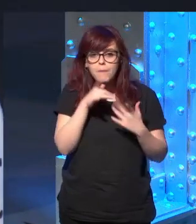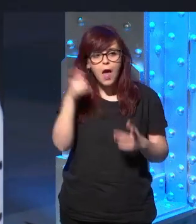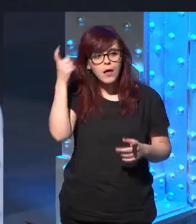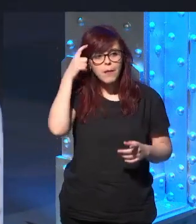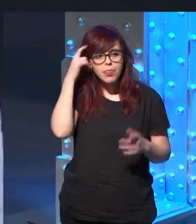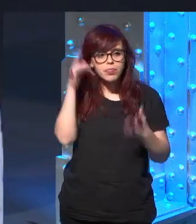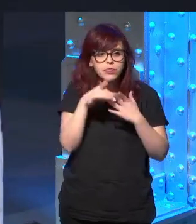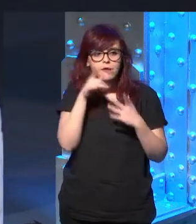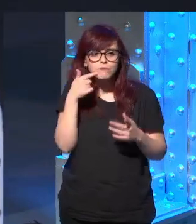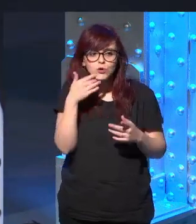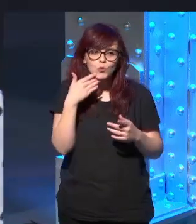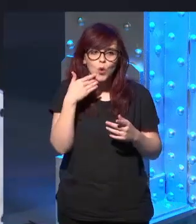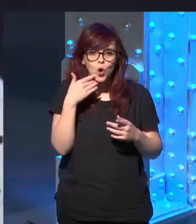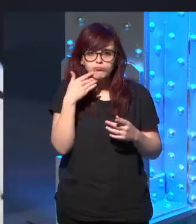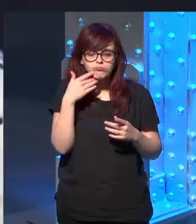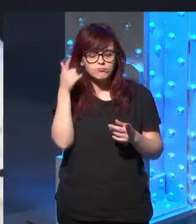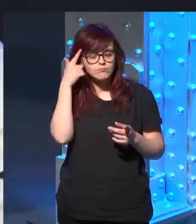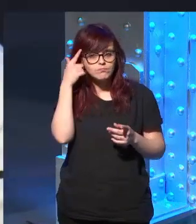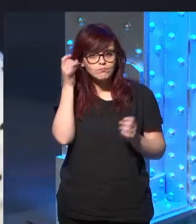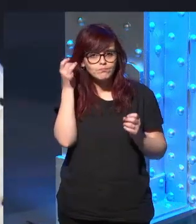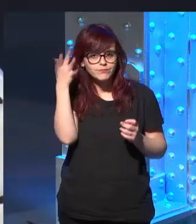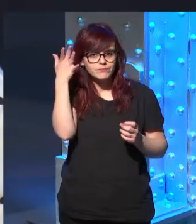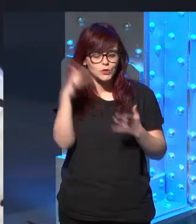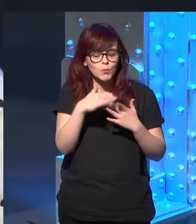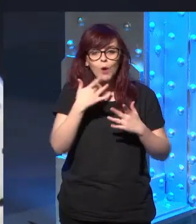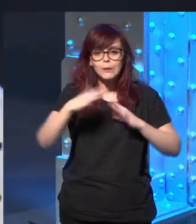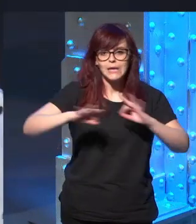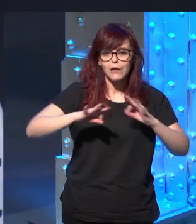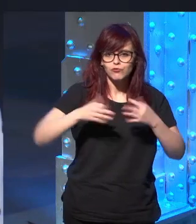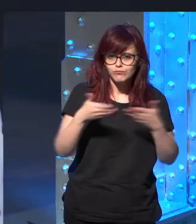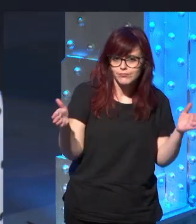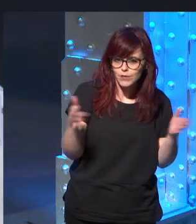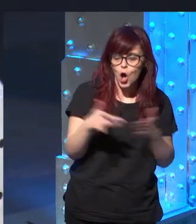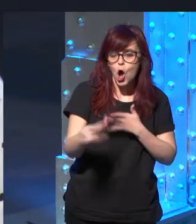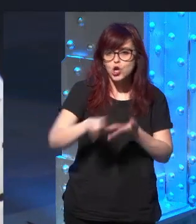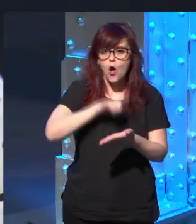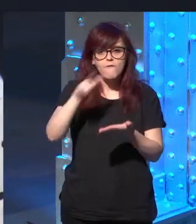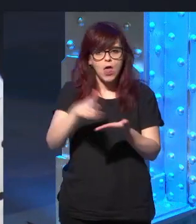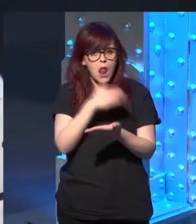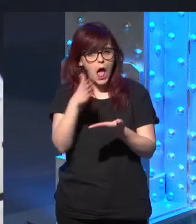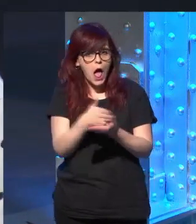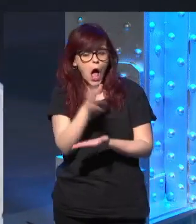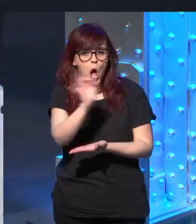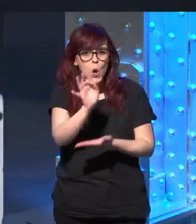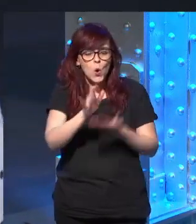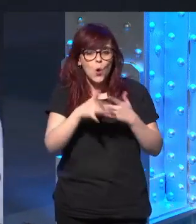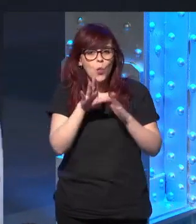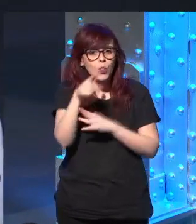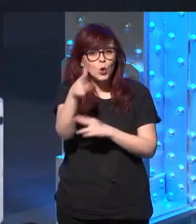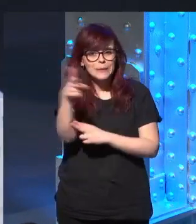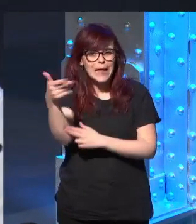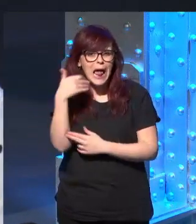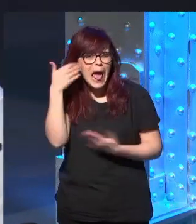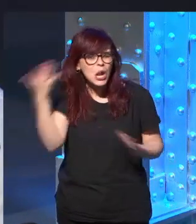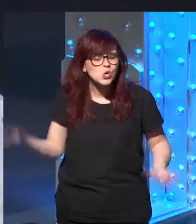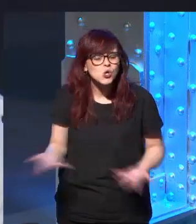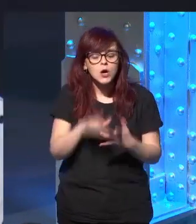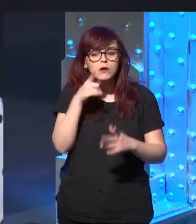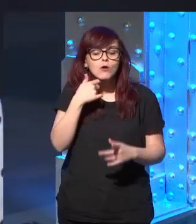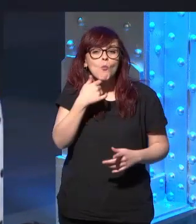la cabeza para dedicarse pues a escribir una obra de teatro o una novela o hacer un documental, ¿no?